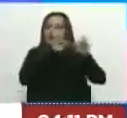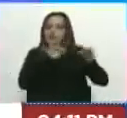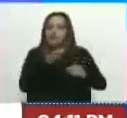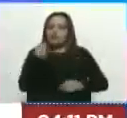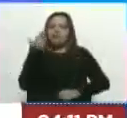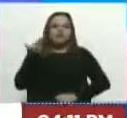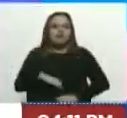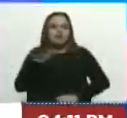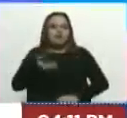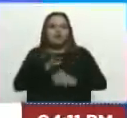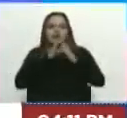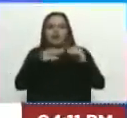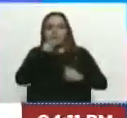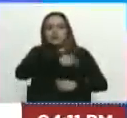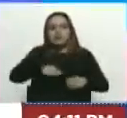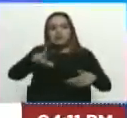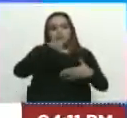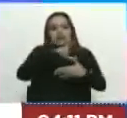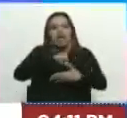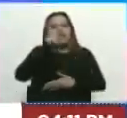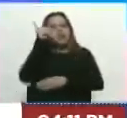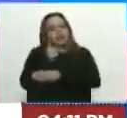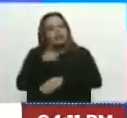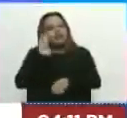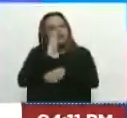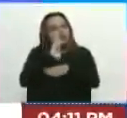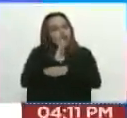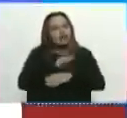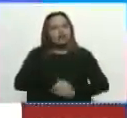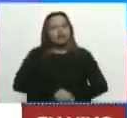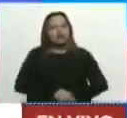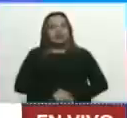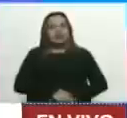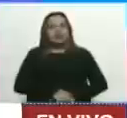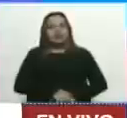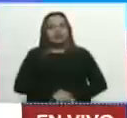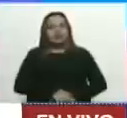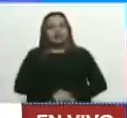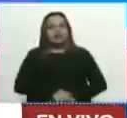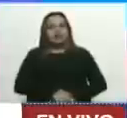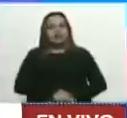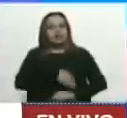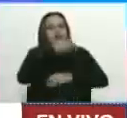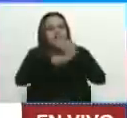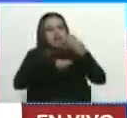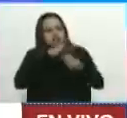tendremos todos los latinoamericanos que atesorar y ponerlo